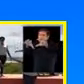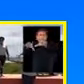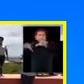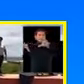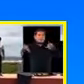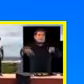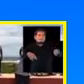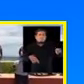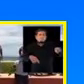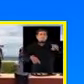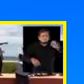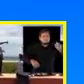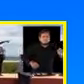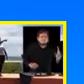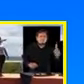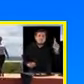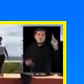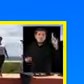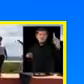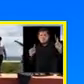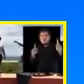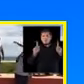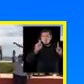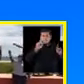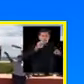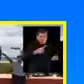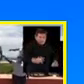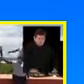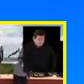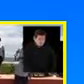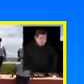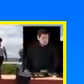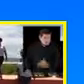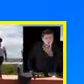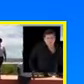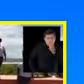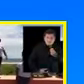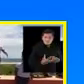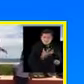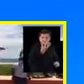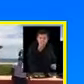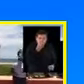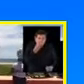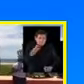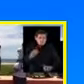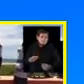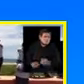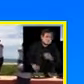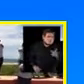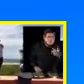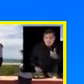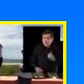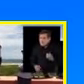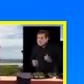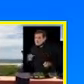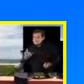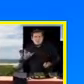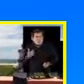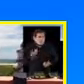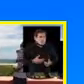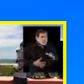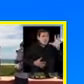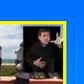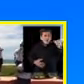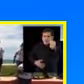Aparecen en medio de la luz de las ciudades Las sombras de los monstruos más